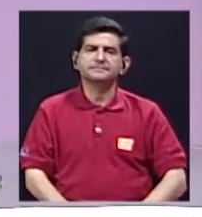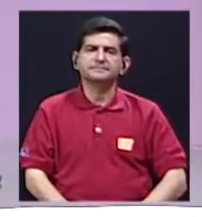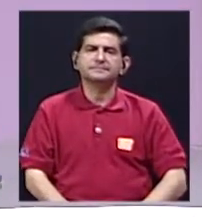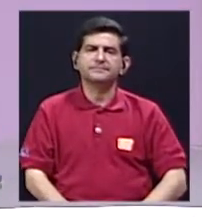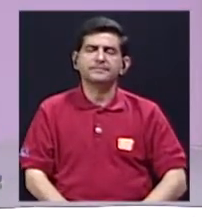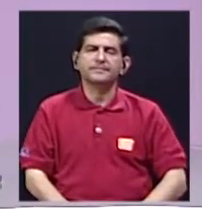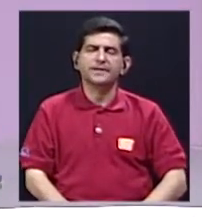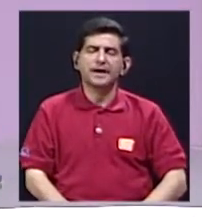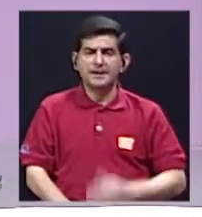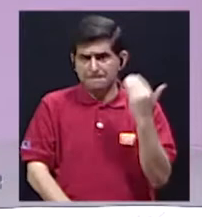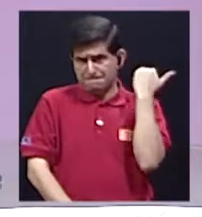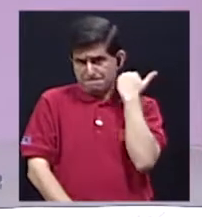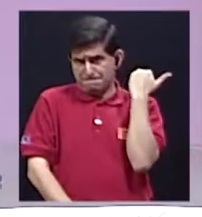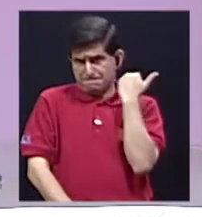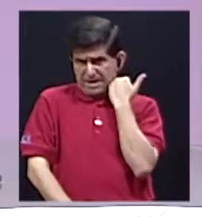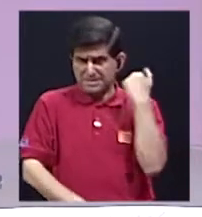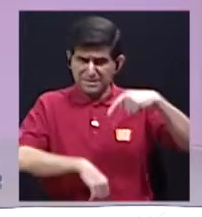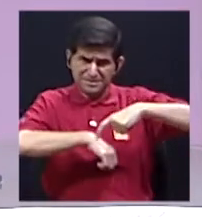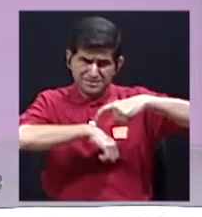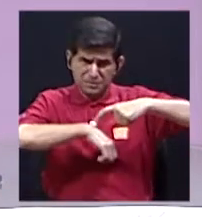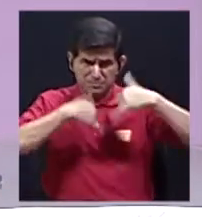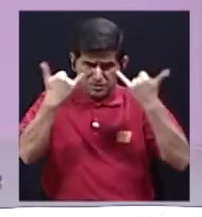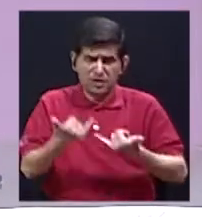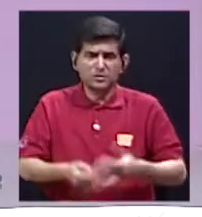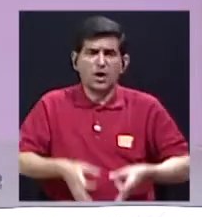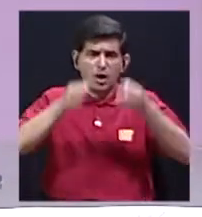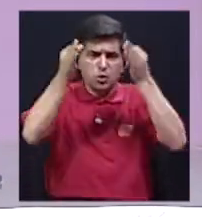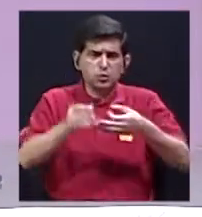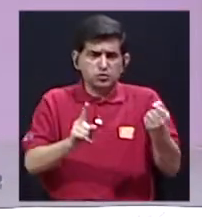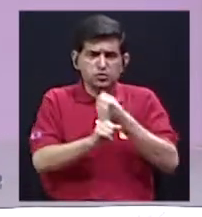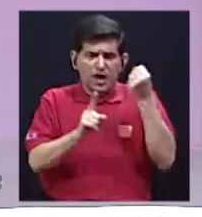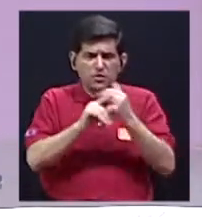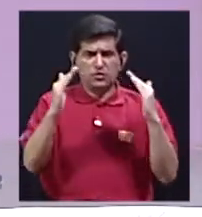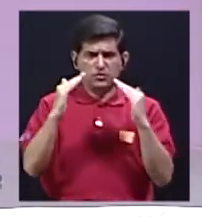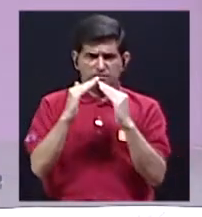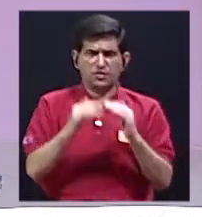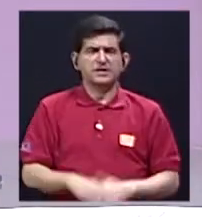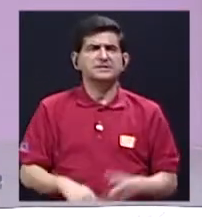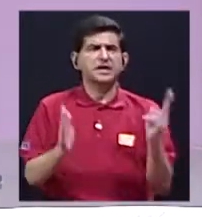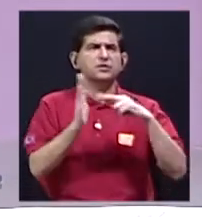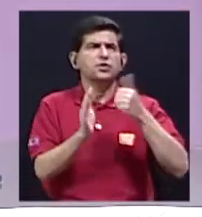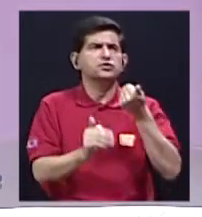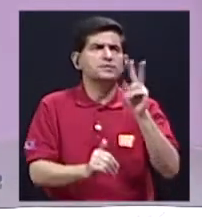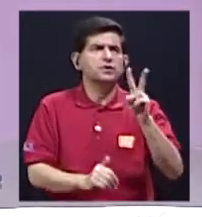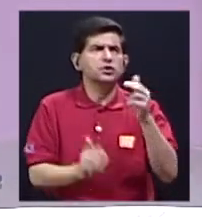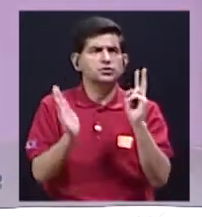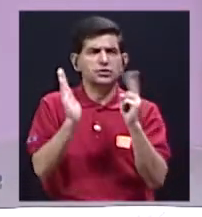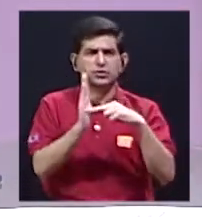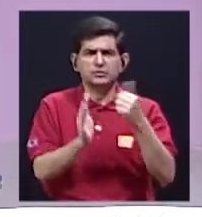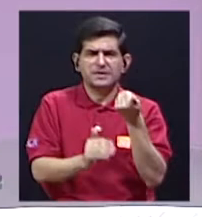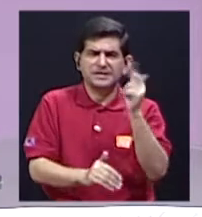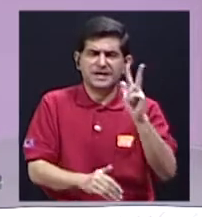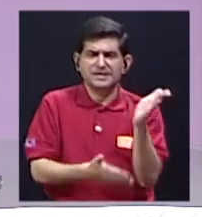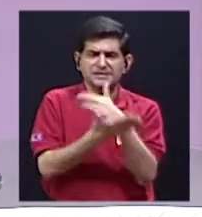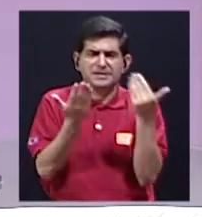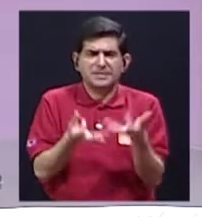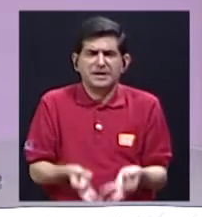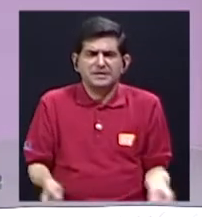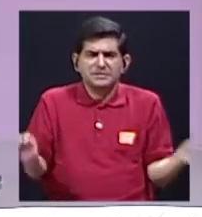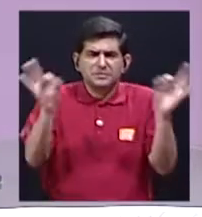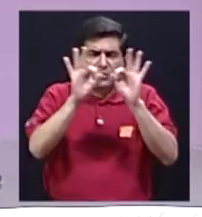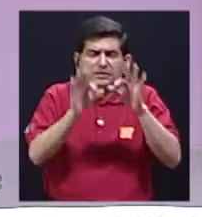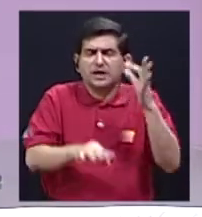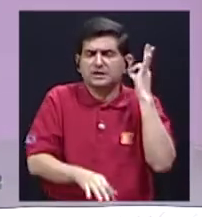de las víctimas en este momento en los juzgados de violencia doméstica en el 2012 y 2013 la mayor parte son mujeres